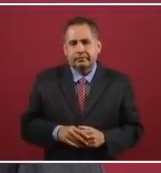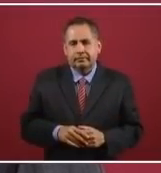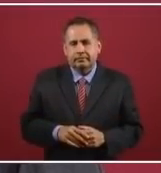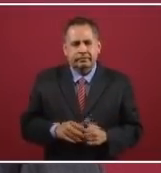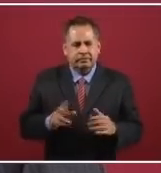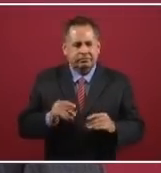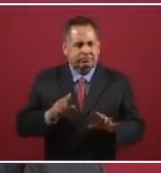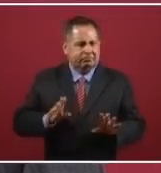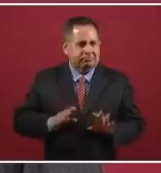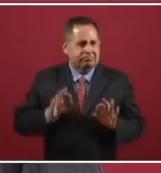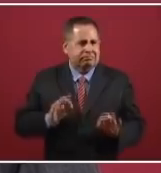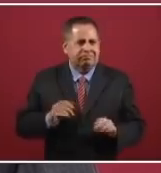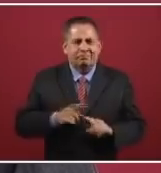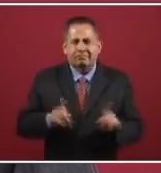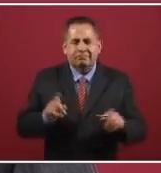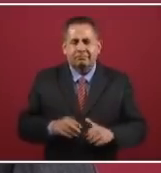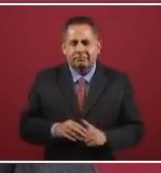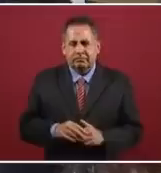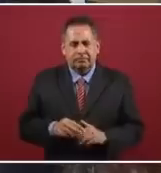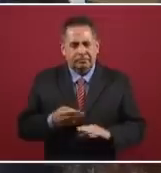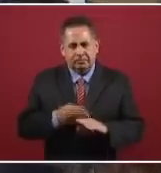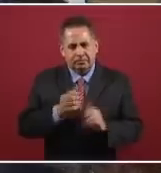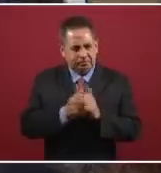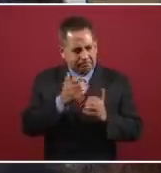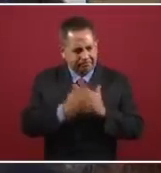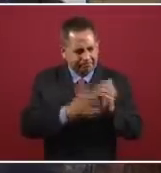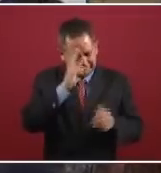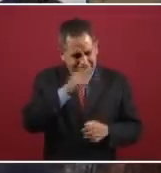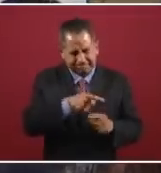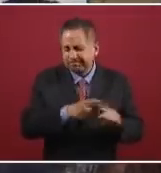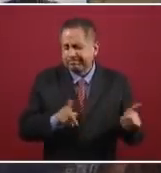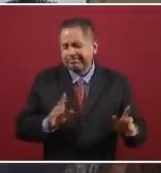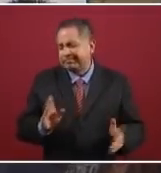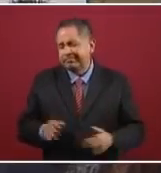Hay una actitud muy respetuosa,